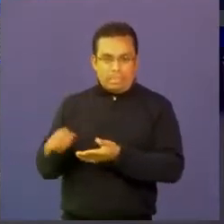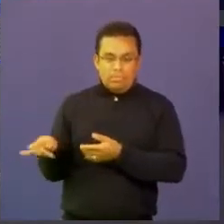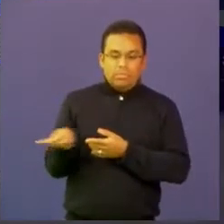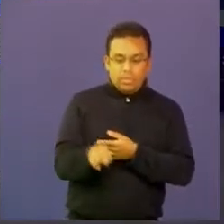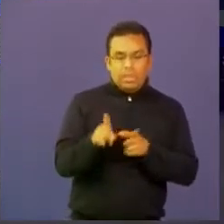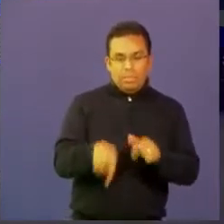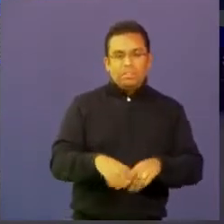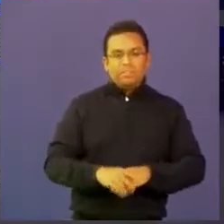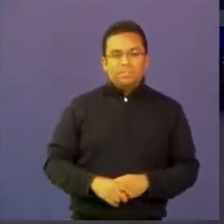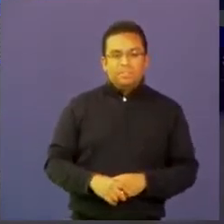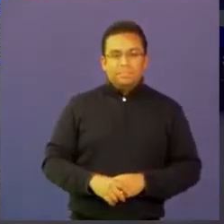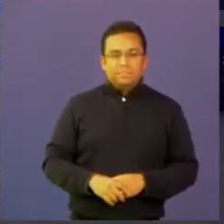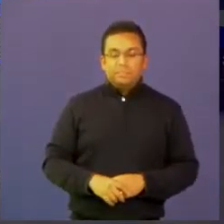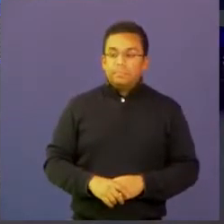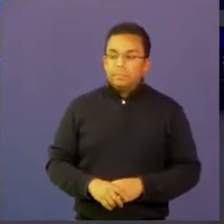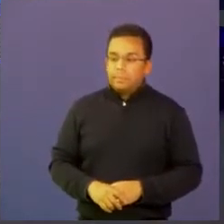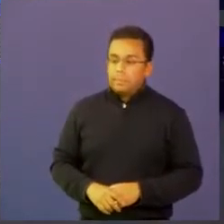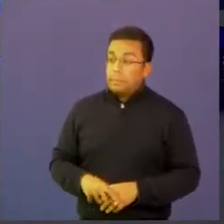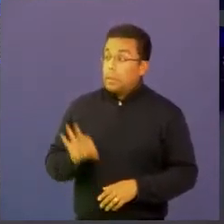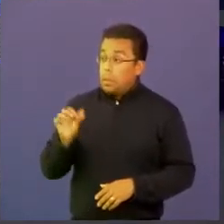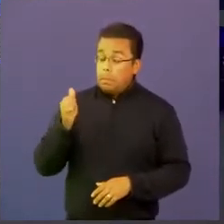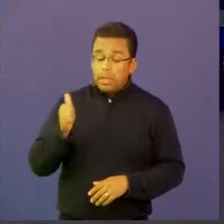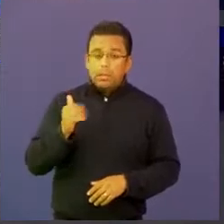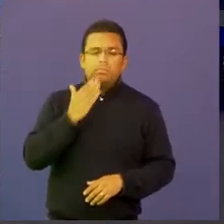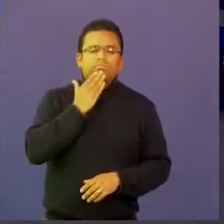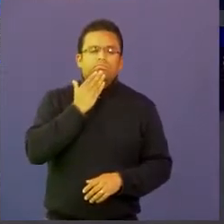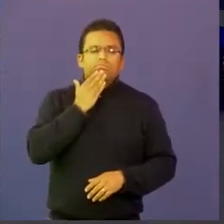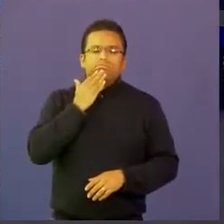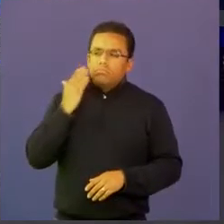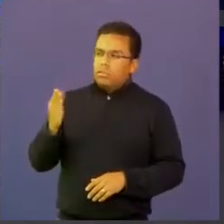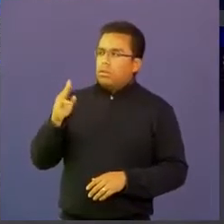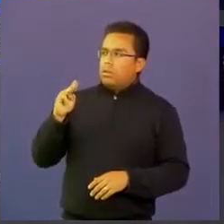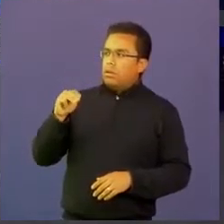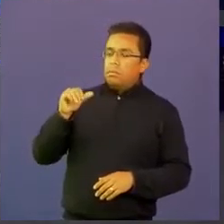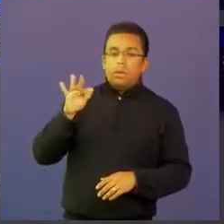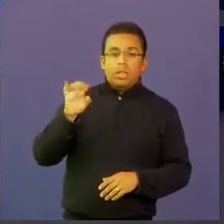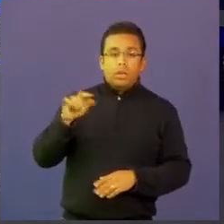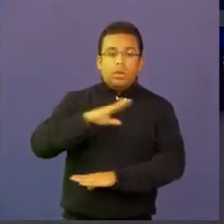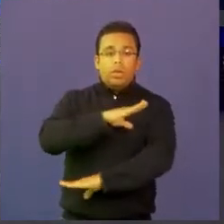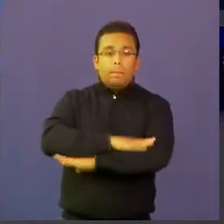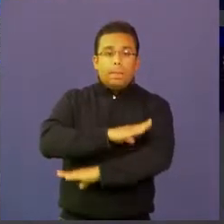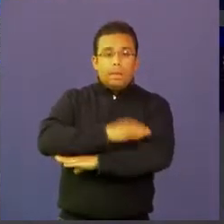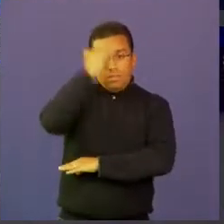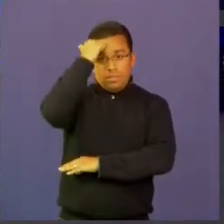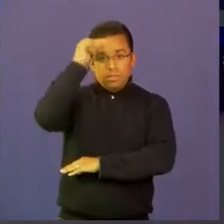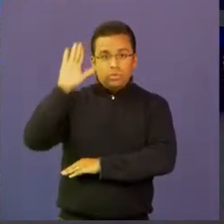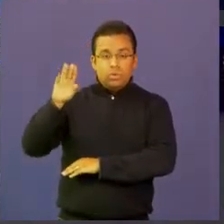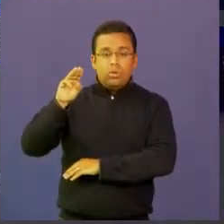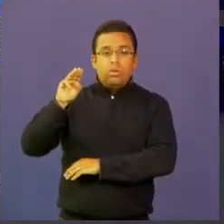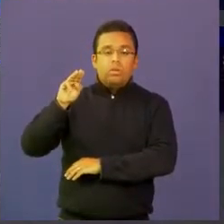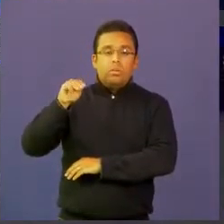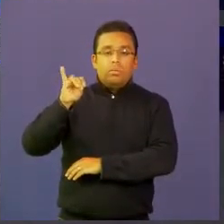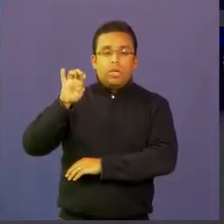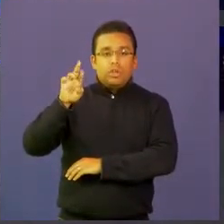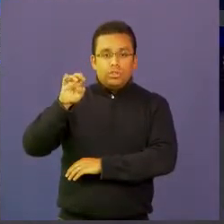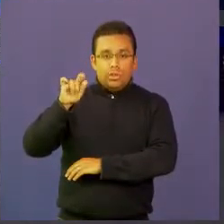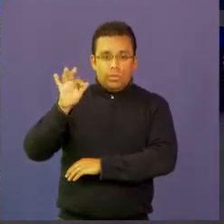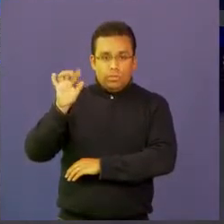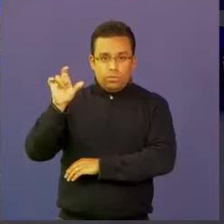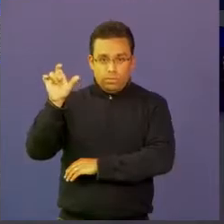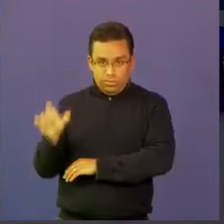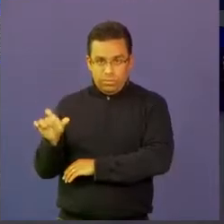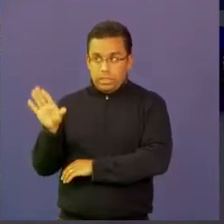de tener a Mateo Ada repito es Teacher Ambassador de Microsoft y también hemos contado